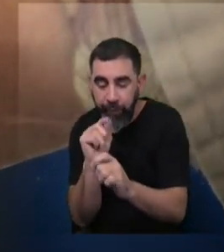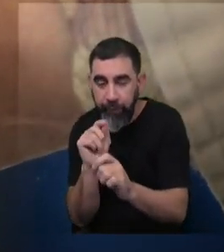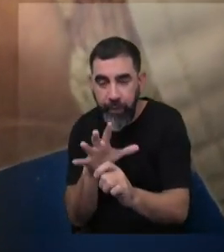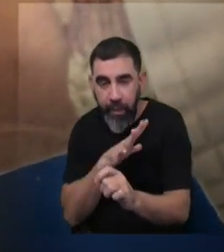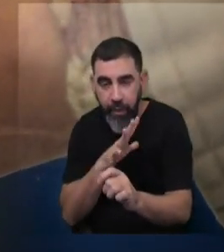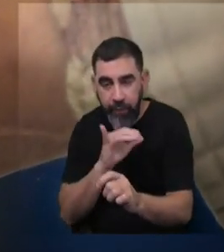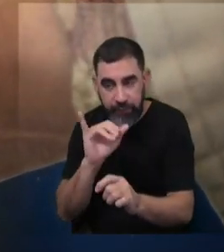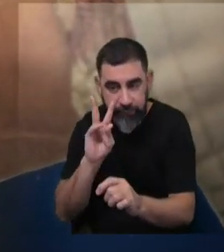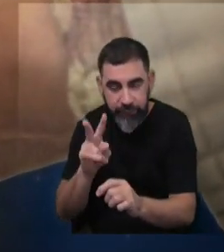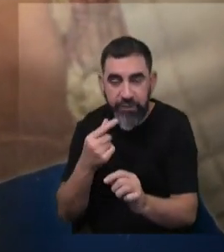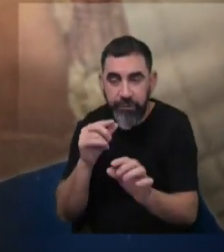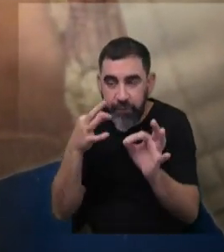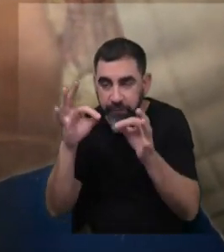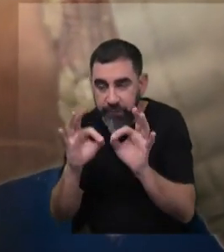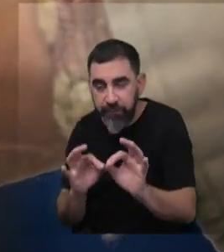sirvieron para decorarlo.